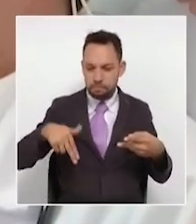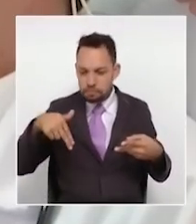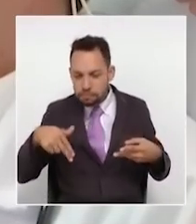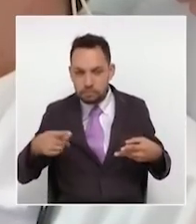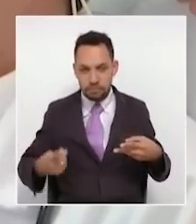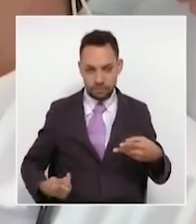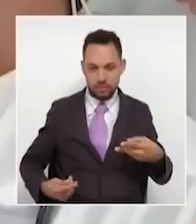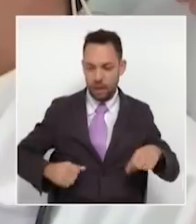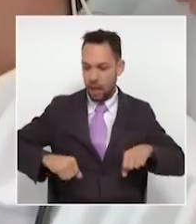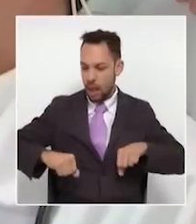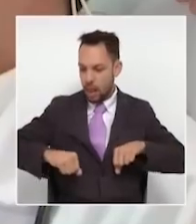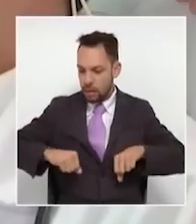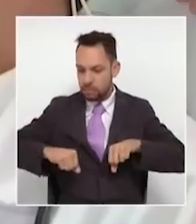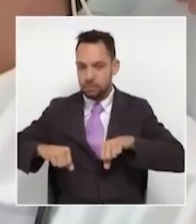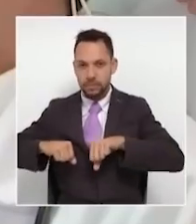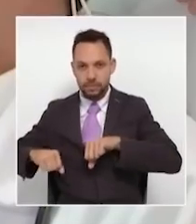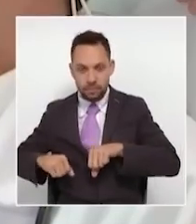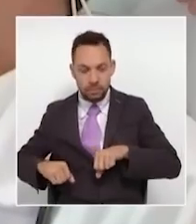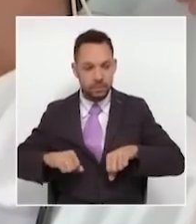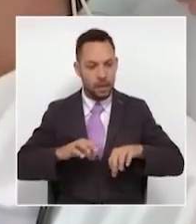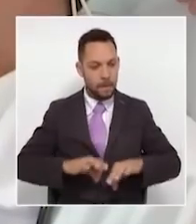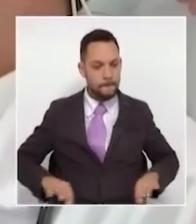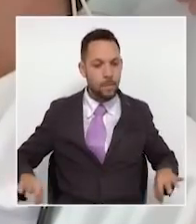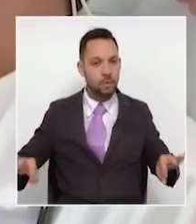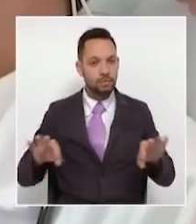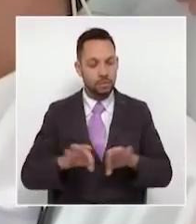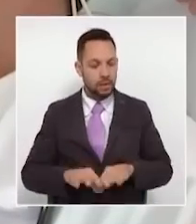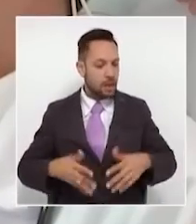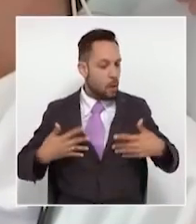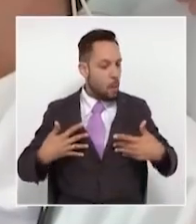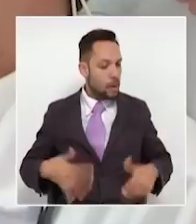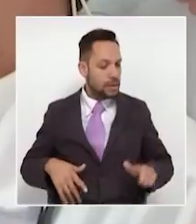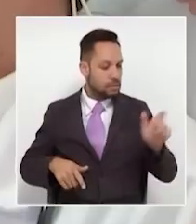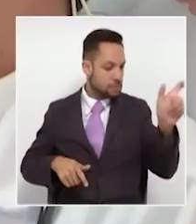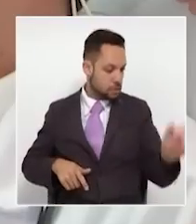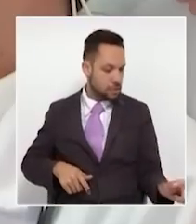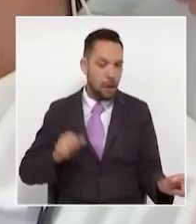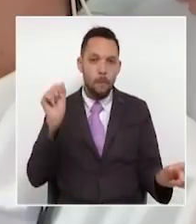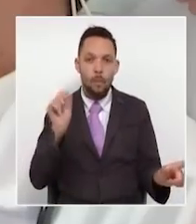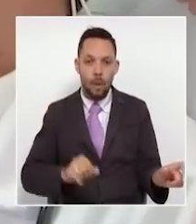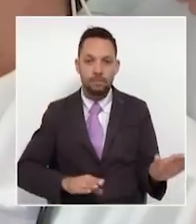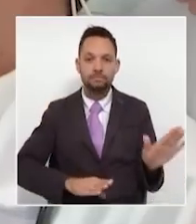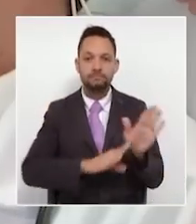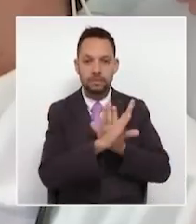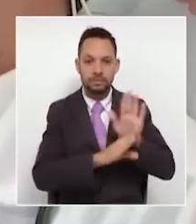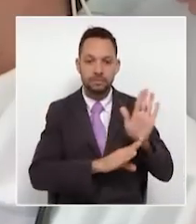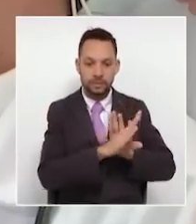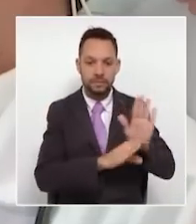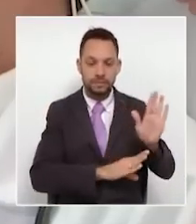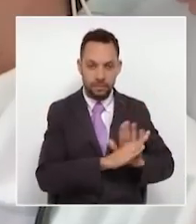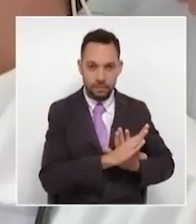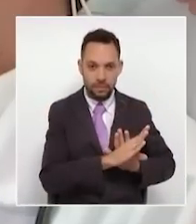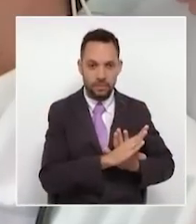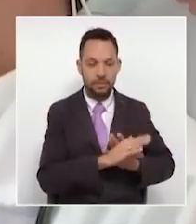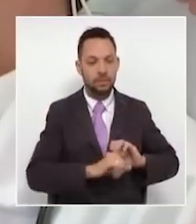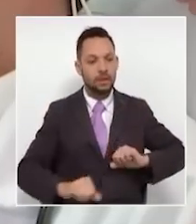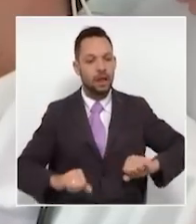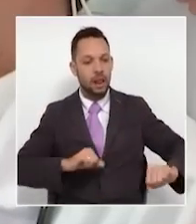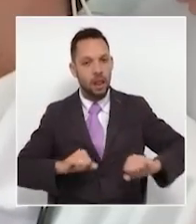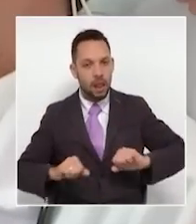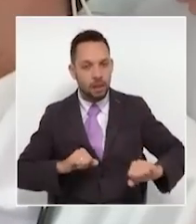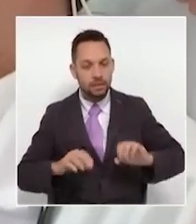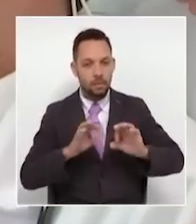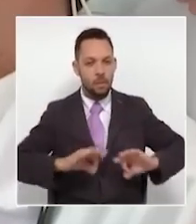entonces cualquier persona lo puede utilizar para mejorar todas las funciones cognitivas la